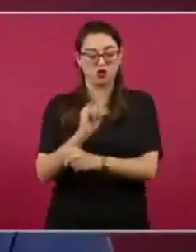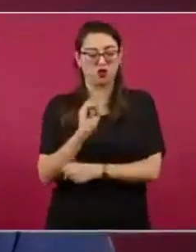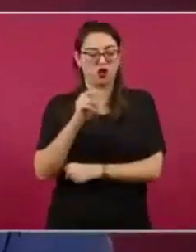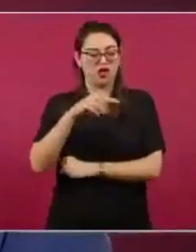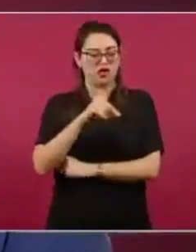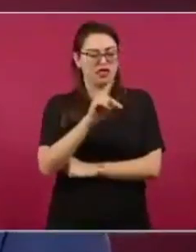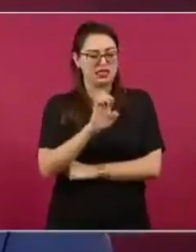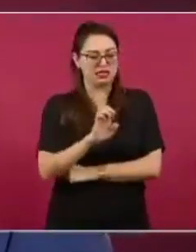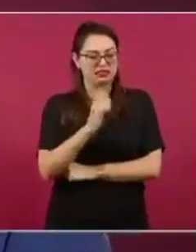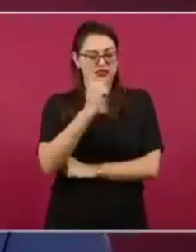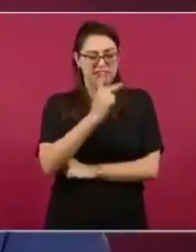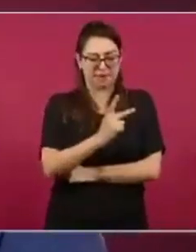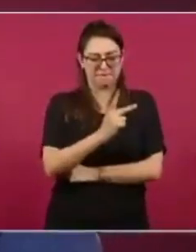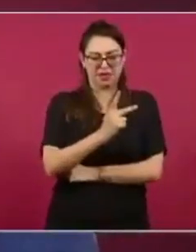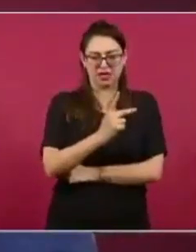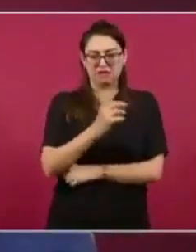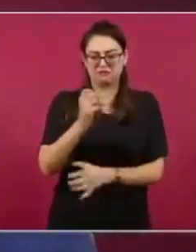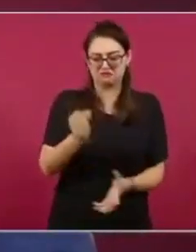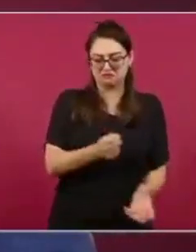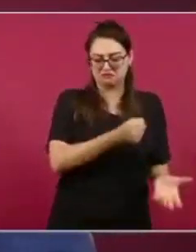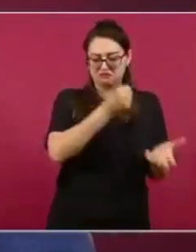promedio de 500 millones de pesos